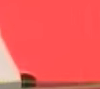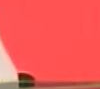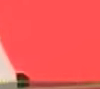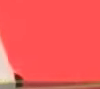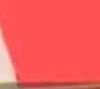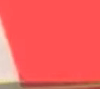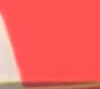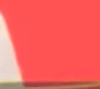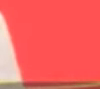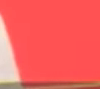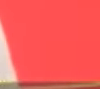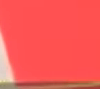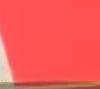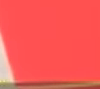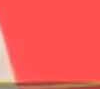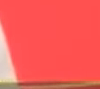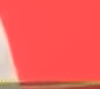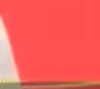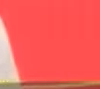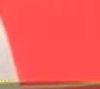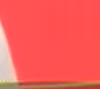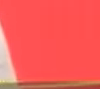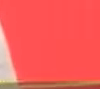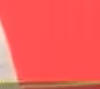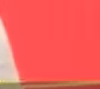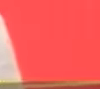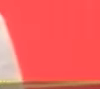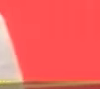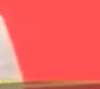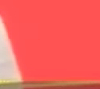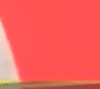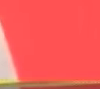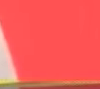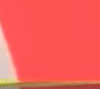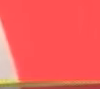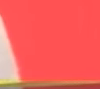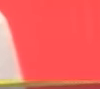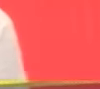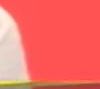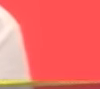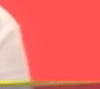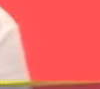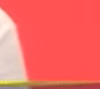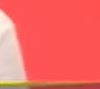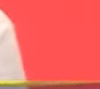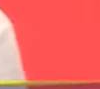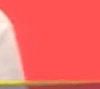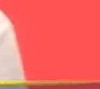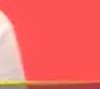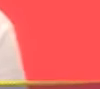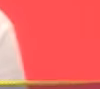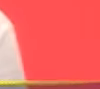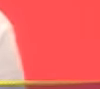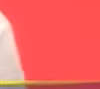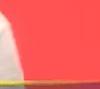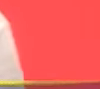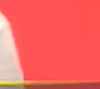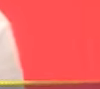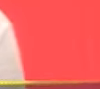Philip, representantes de la familia de la Alianza Bolivariana para los Pueblos de Nuestra América, Tratado de Comercio de los